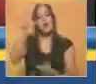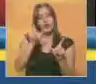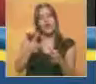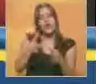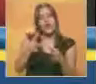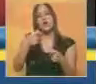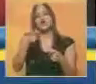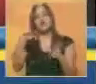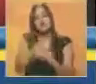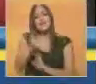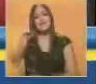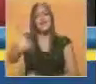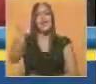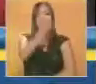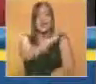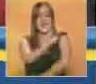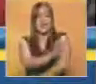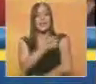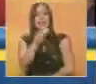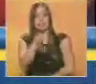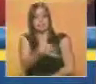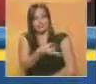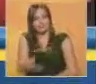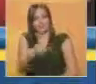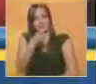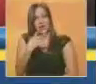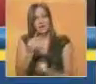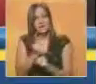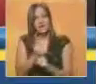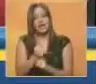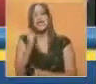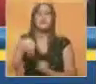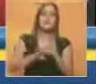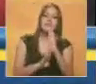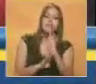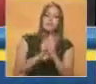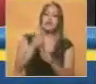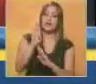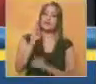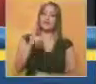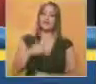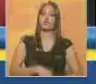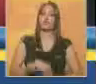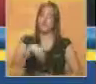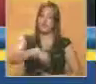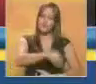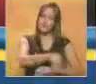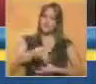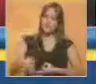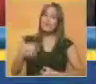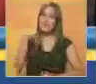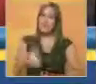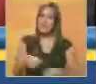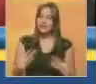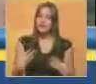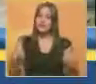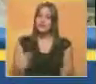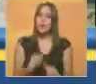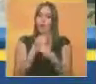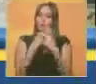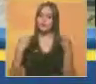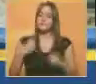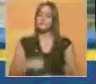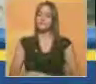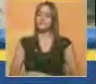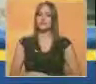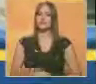que ver con el sistema eléctrico del municipio, todo lo que tiene que ver con el crecimiento y desarrollo para Guanta, hoy forman parte de nuestro compromiso.